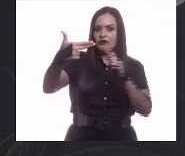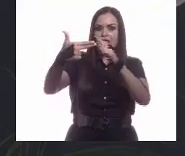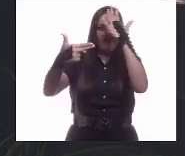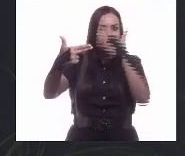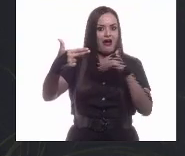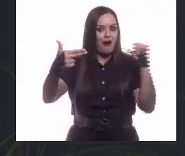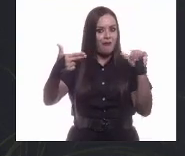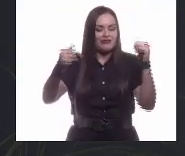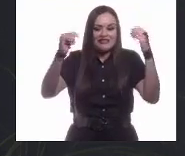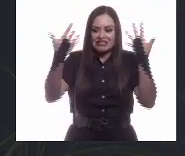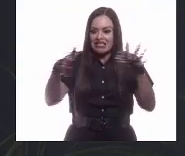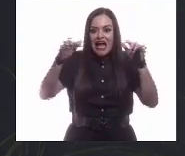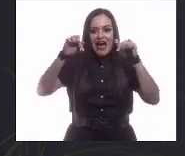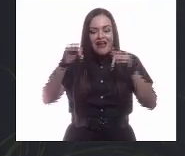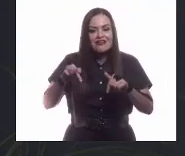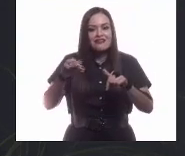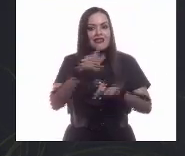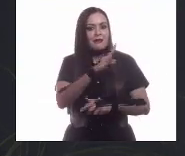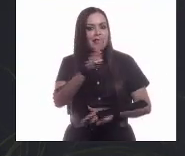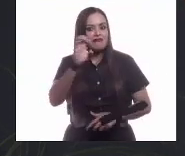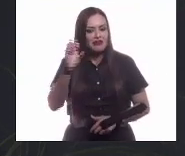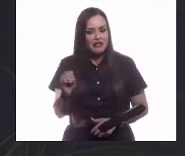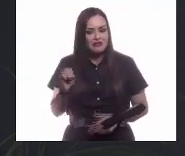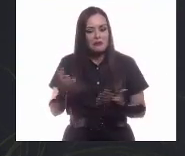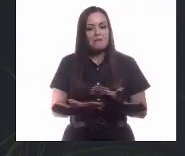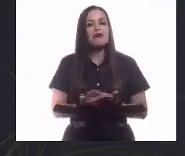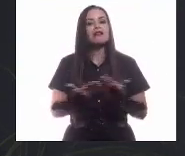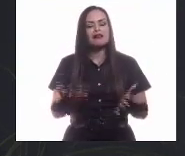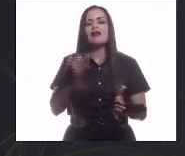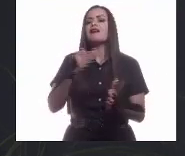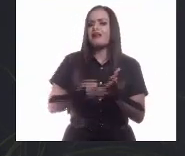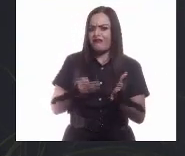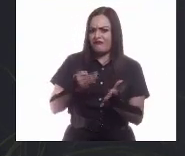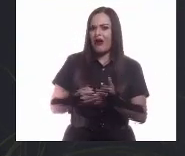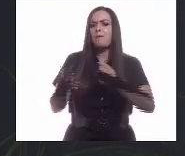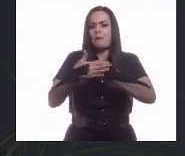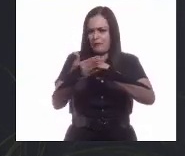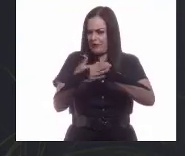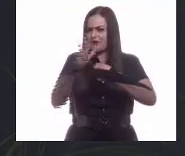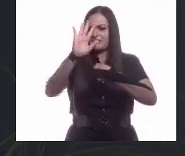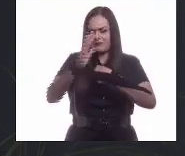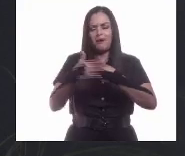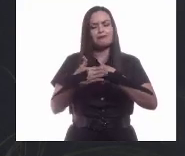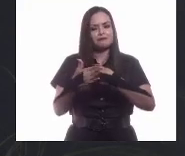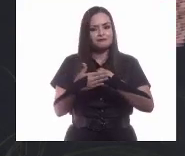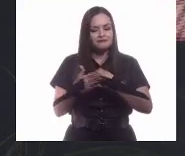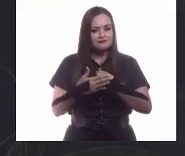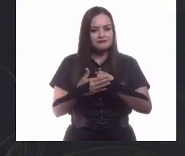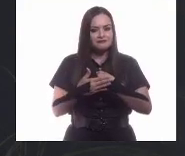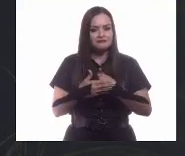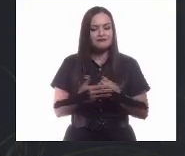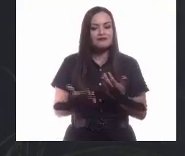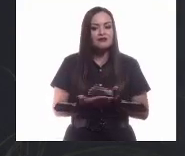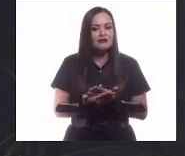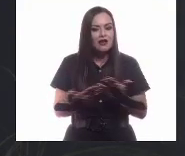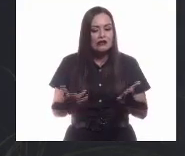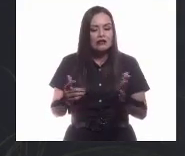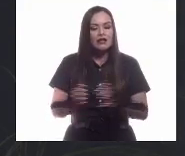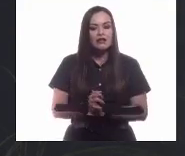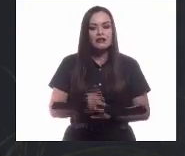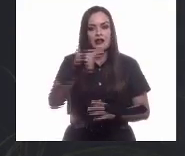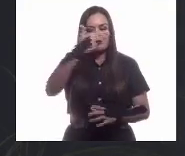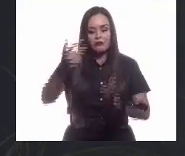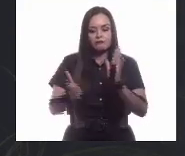encuentran ya presentes en Baja California Sur y las que faltan están próximas a llegar. Tenemos actualmente en construcción más